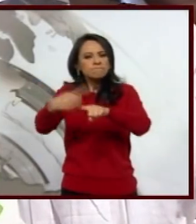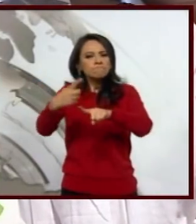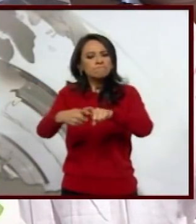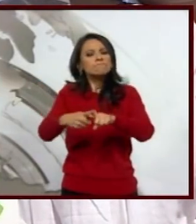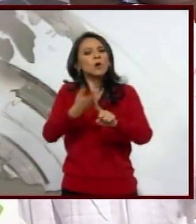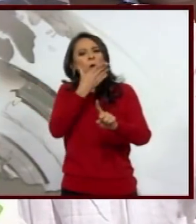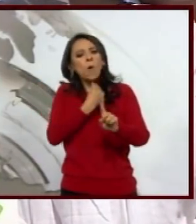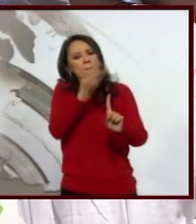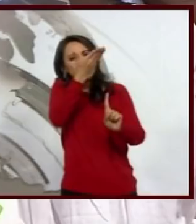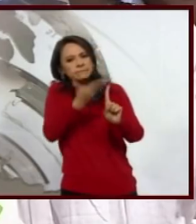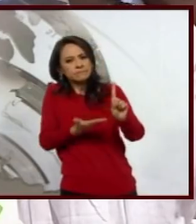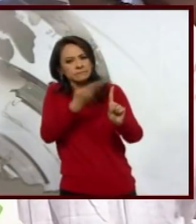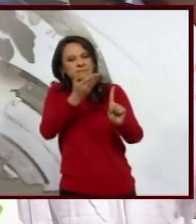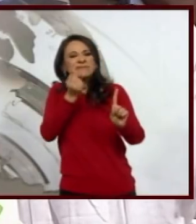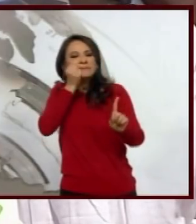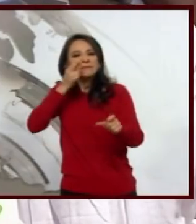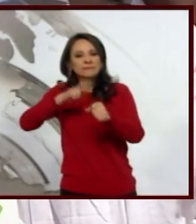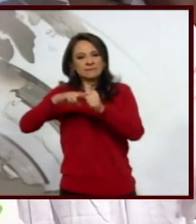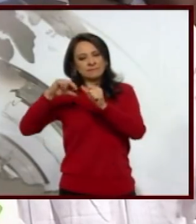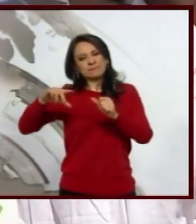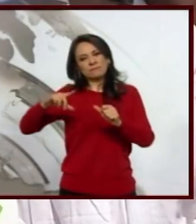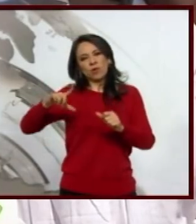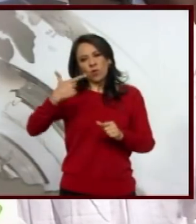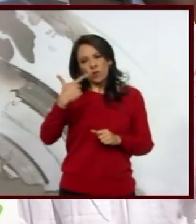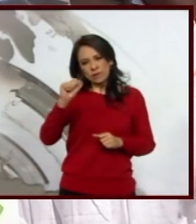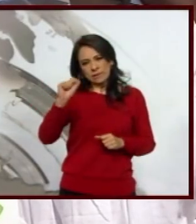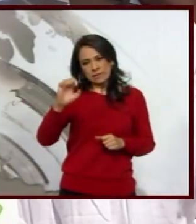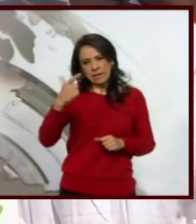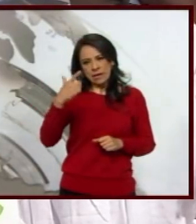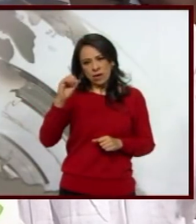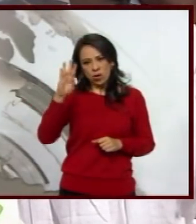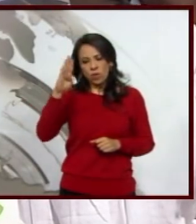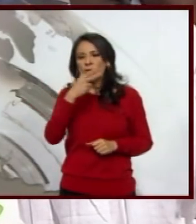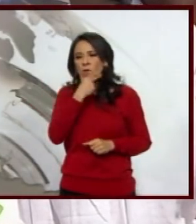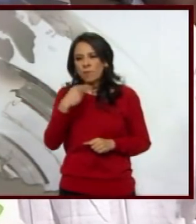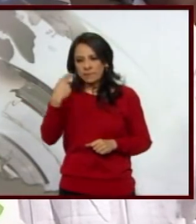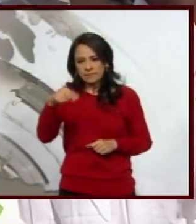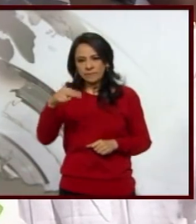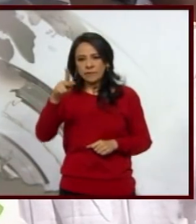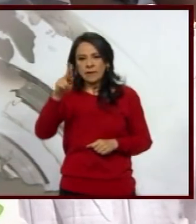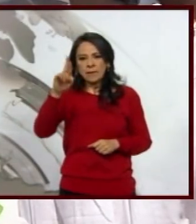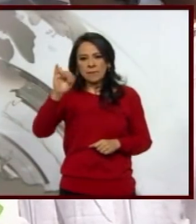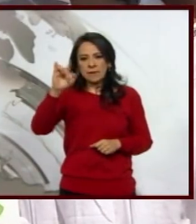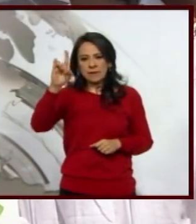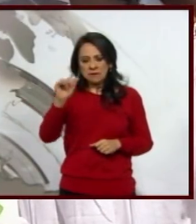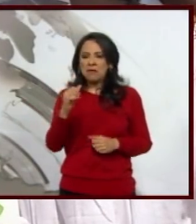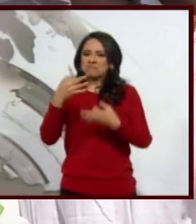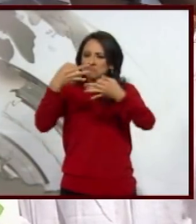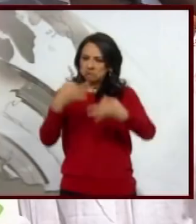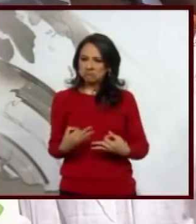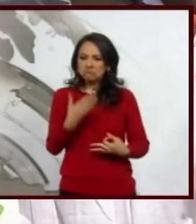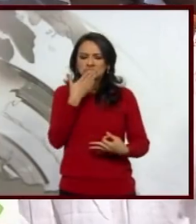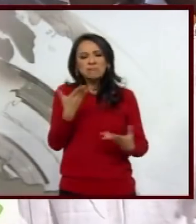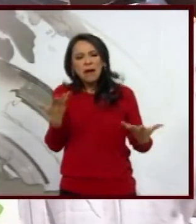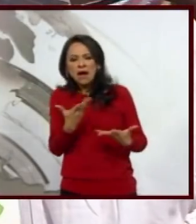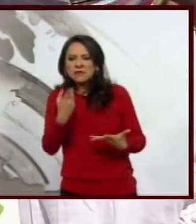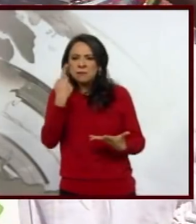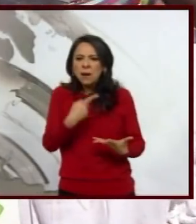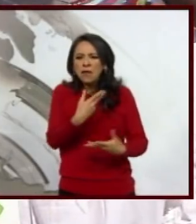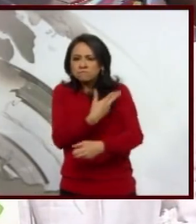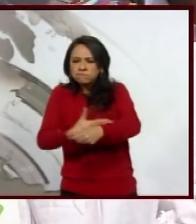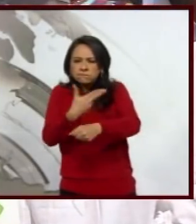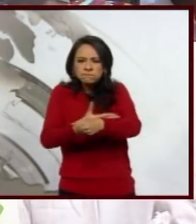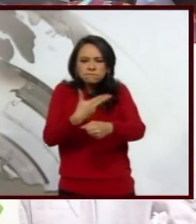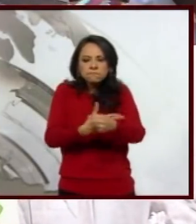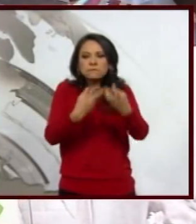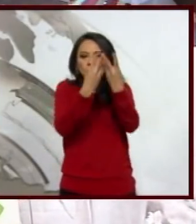del secretario Alfonso Navarrete Prida, que buscó una salida digna y honorable al conflicto entre